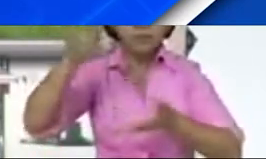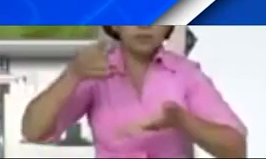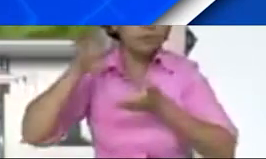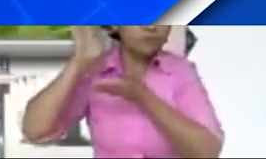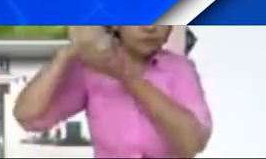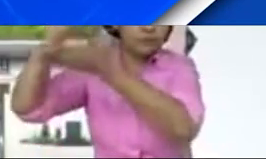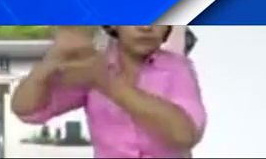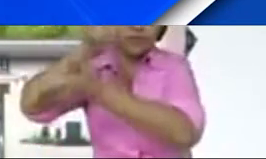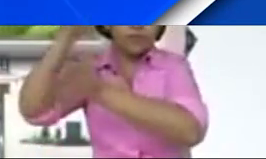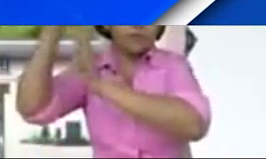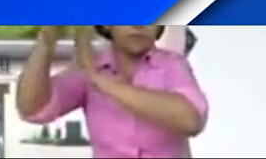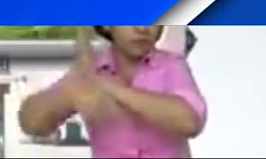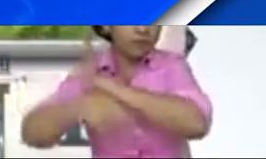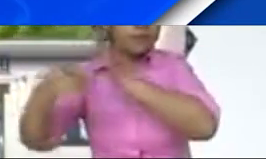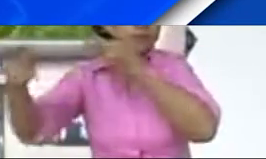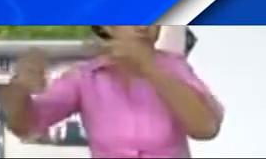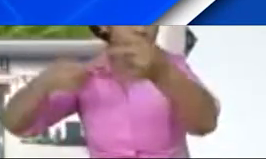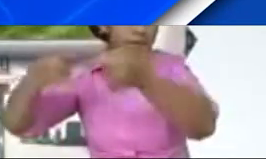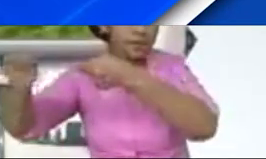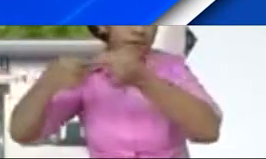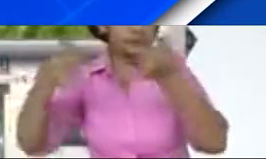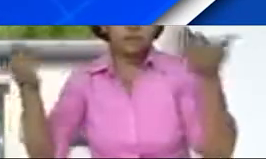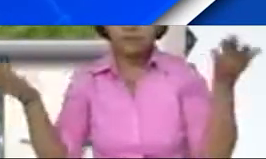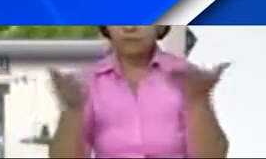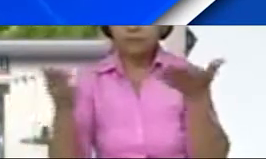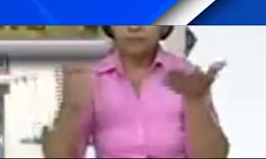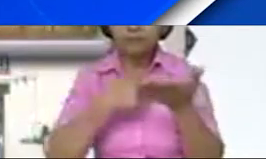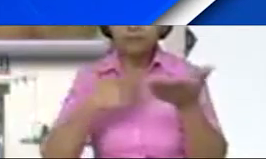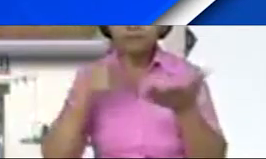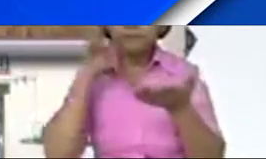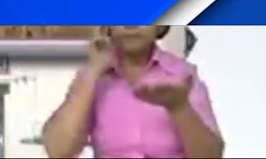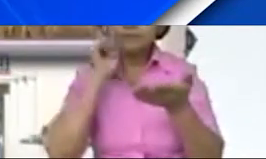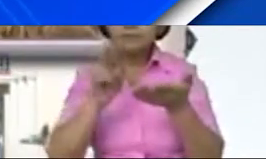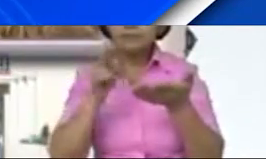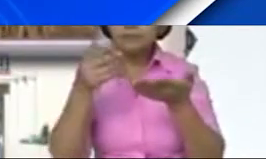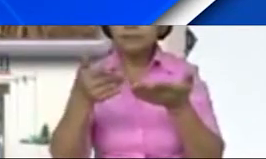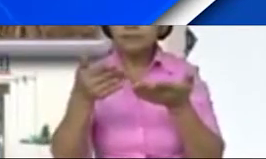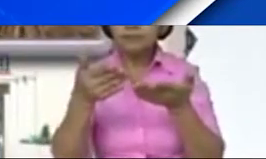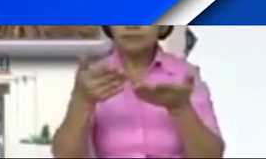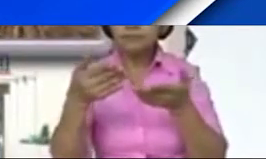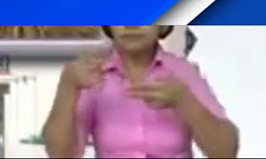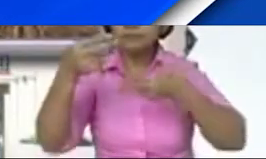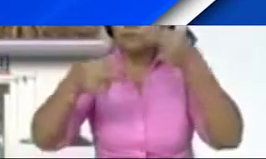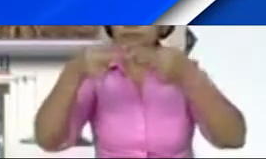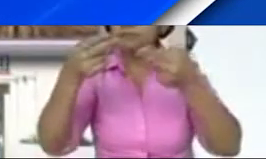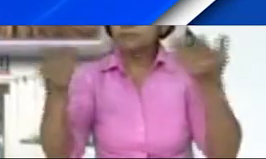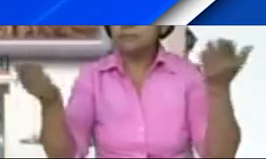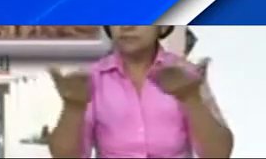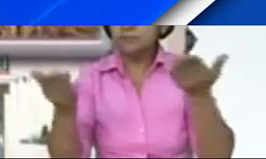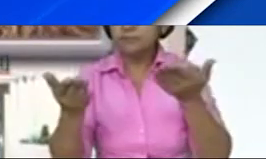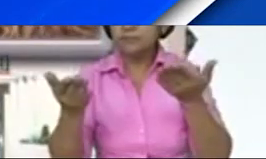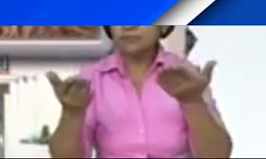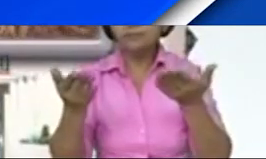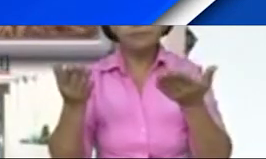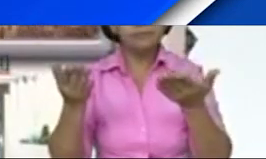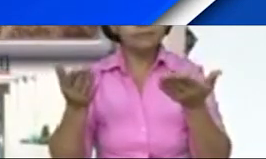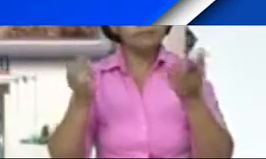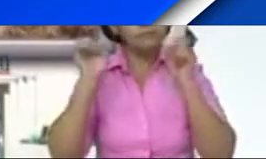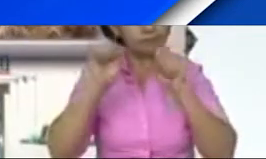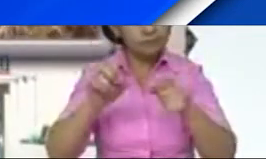30%. ¿Cómo nosotros valoramos estos rendimientos?